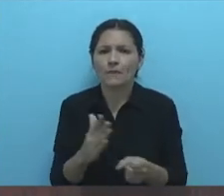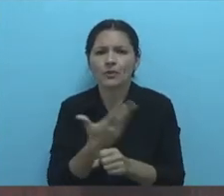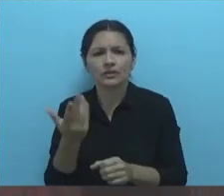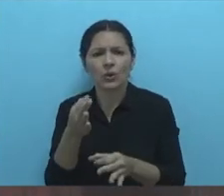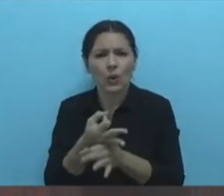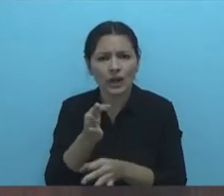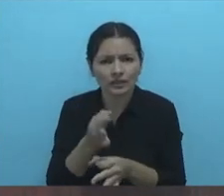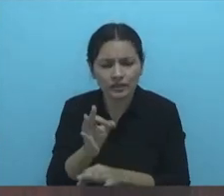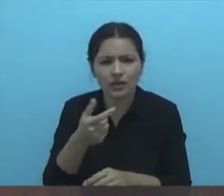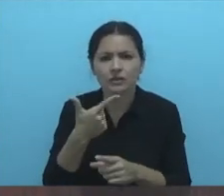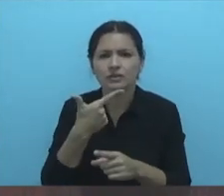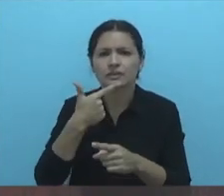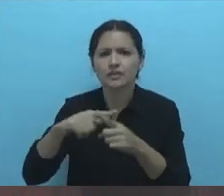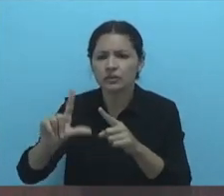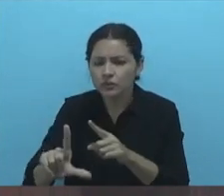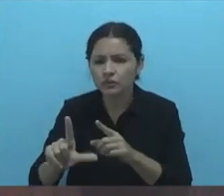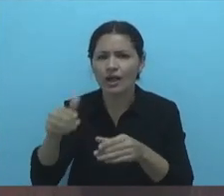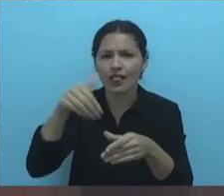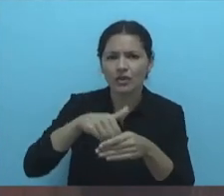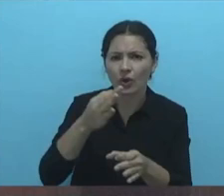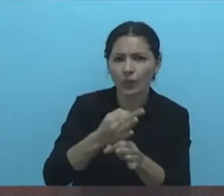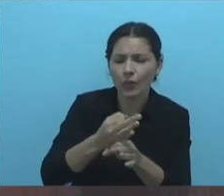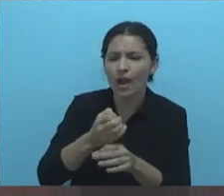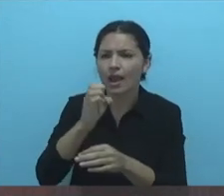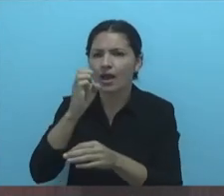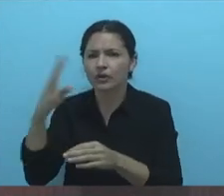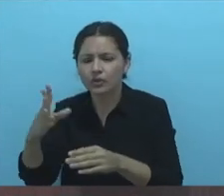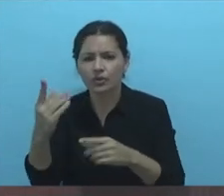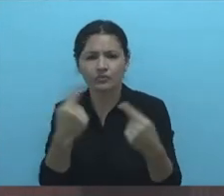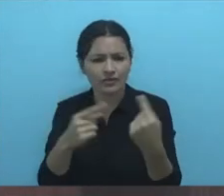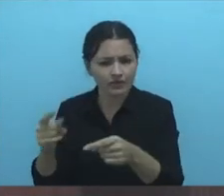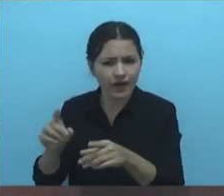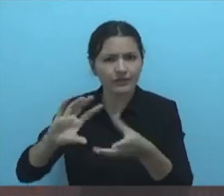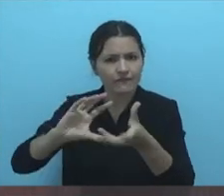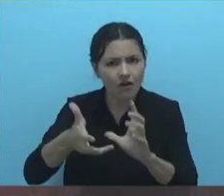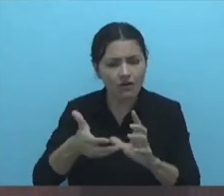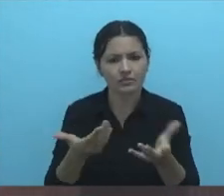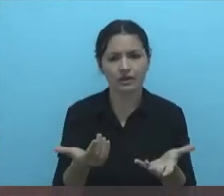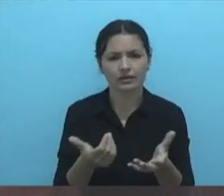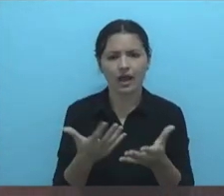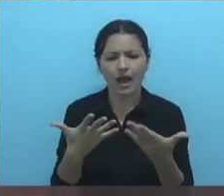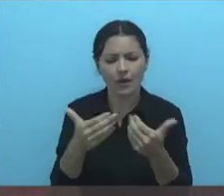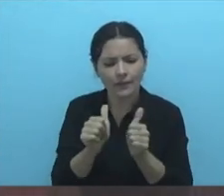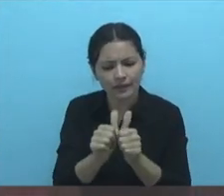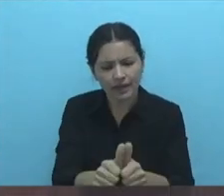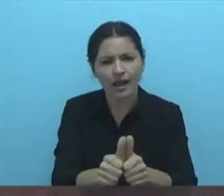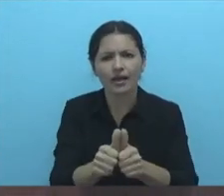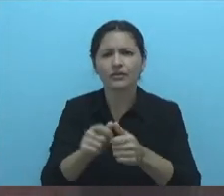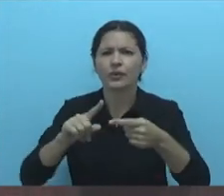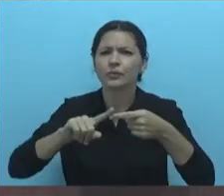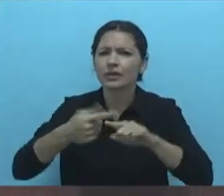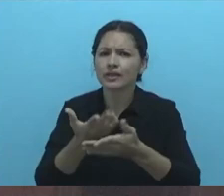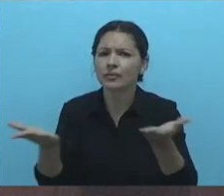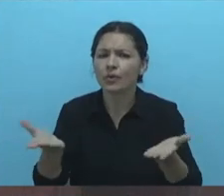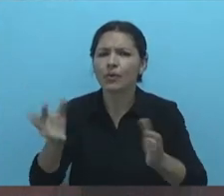empujamos la educación sexual en los clubes con acciones concretas con acompañamiento con políticas públicas con